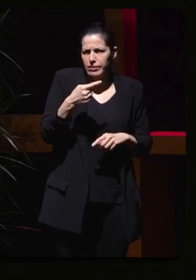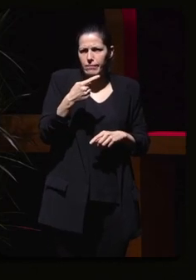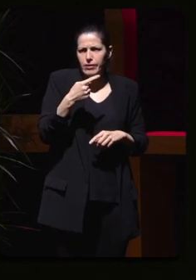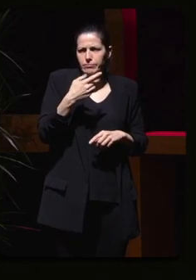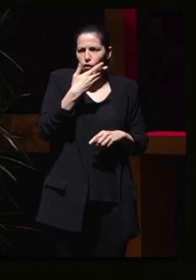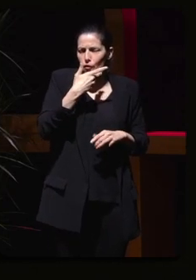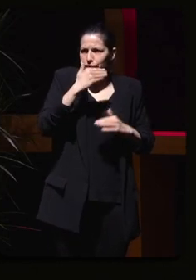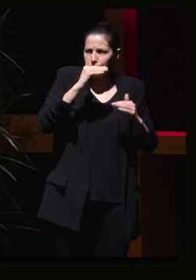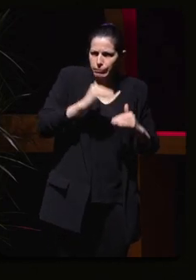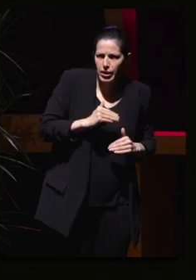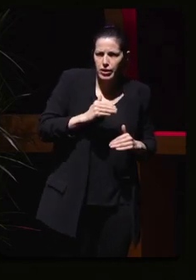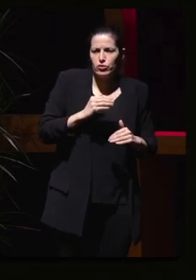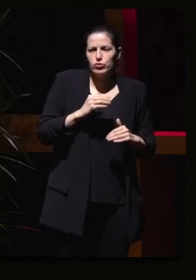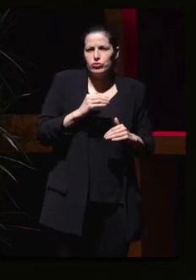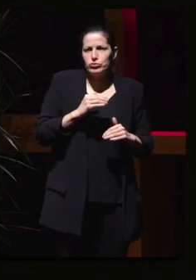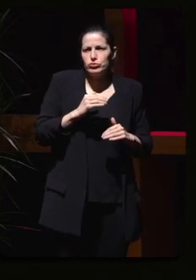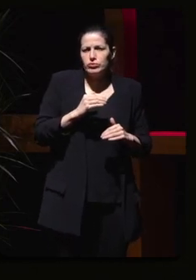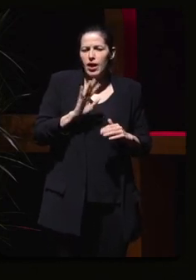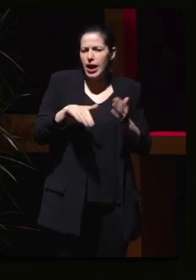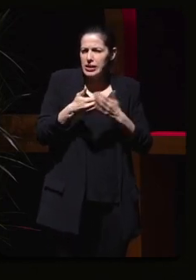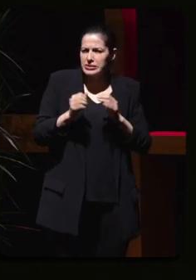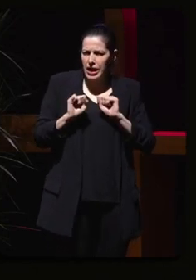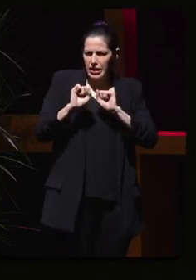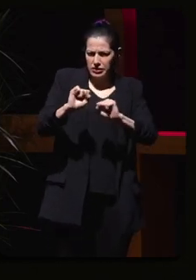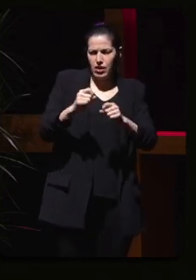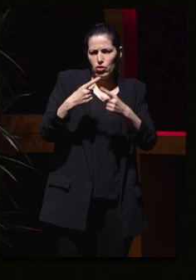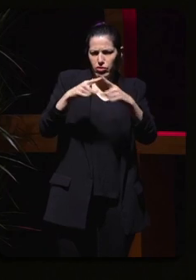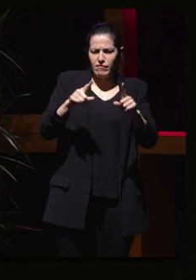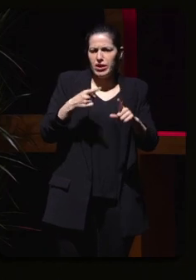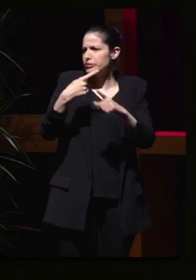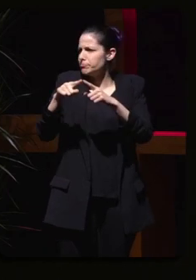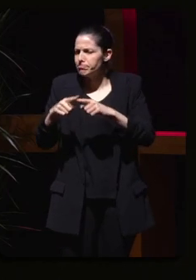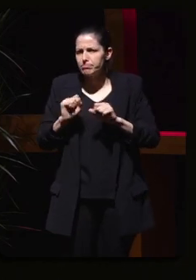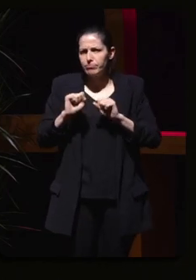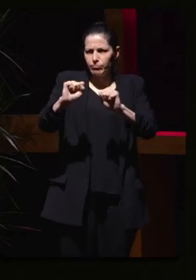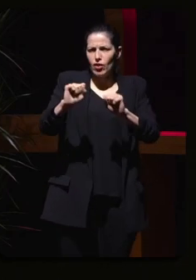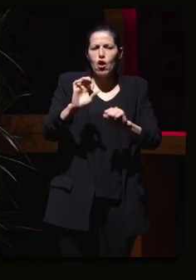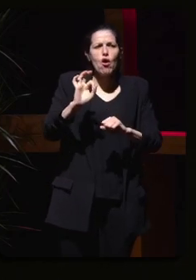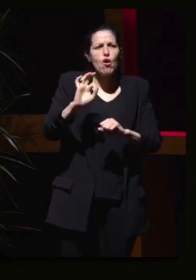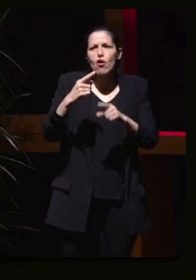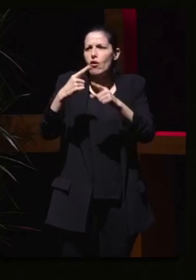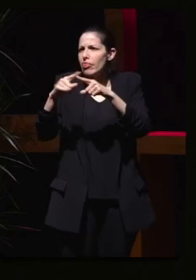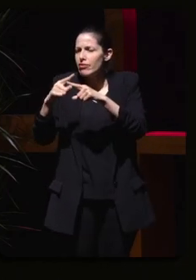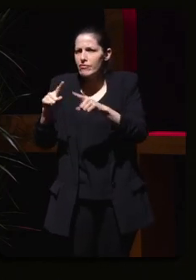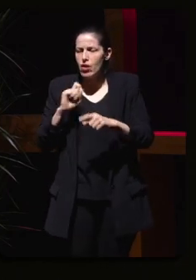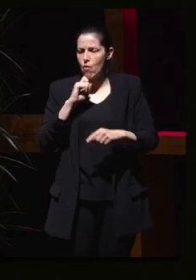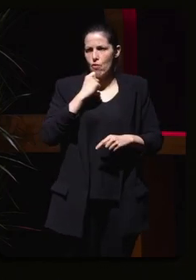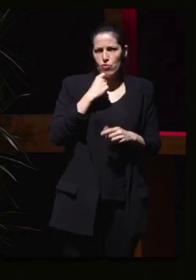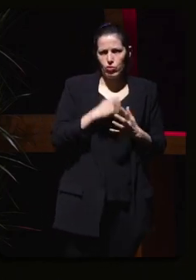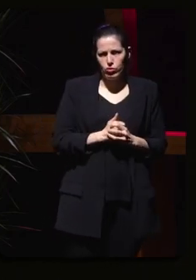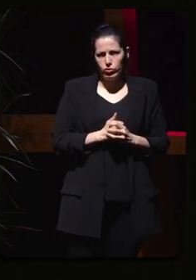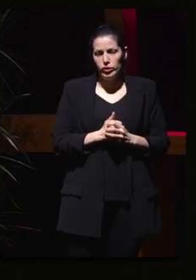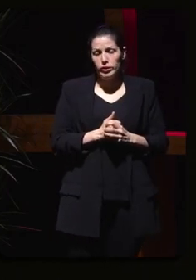no solo no de acercamiento, sino de rechazo de lo diferente, ¿no?, y de odio a lo distinto, ¿no? Y entonces dentro